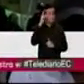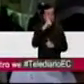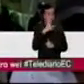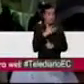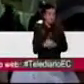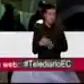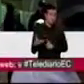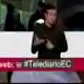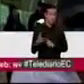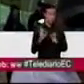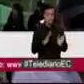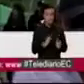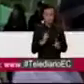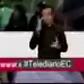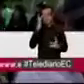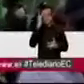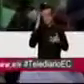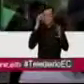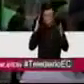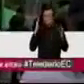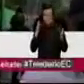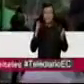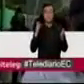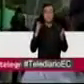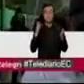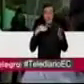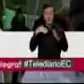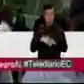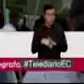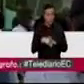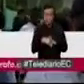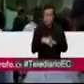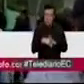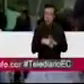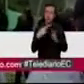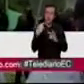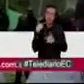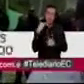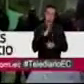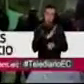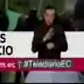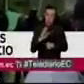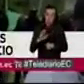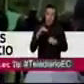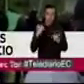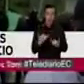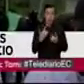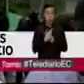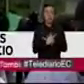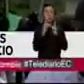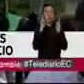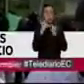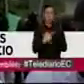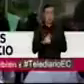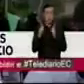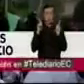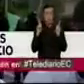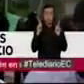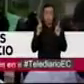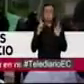de tratamiento de esta enfermedad. Y no podemos retroceder. Está en manos de ustedes. Esta libertad, más que un derecho,